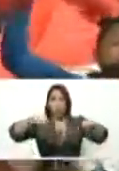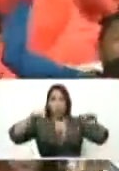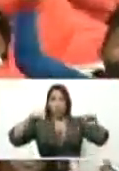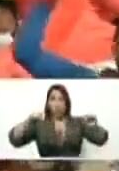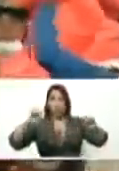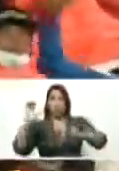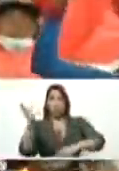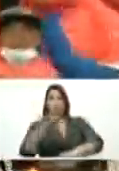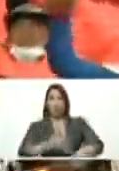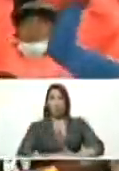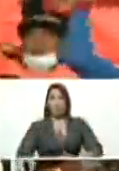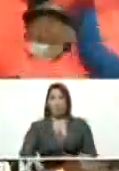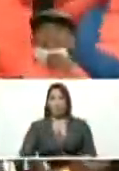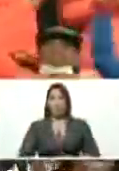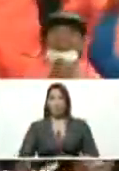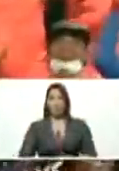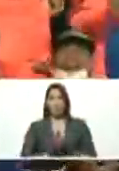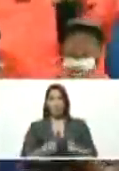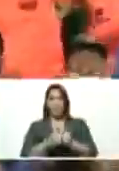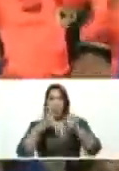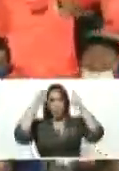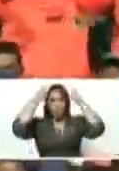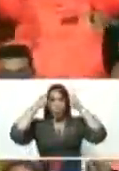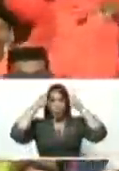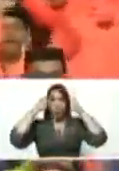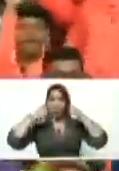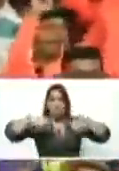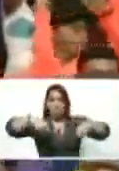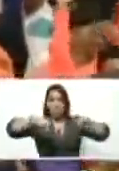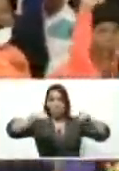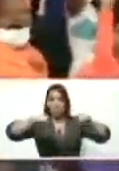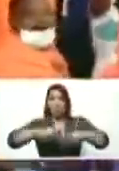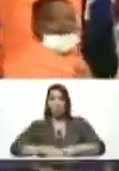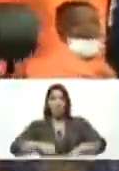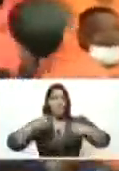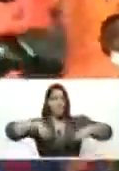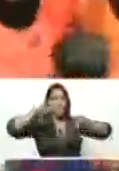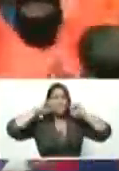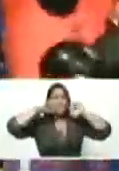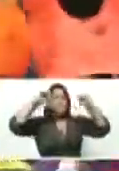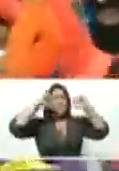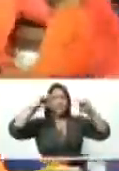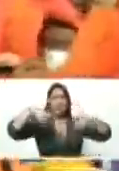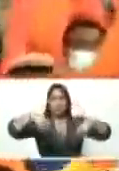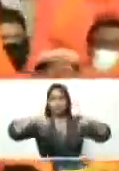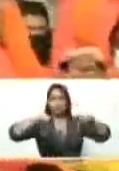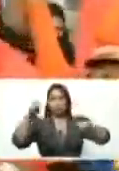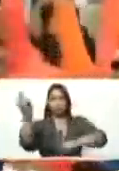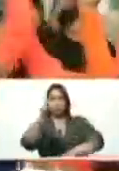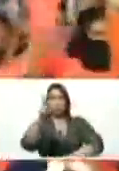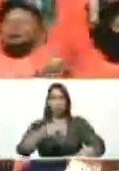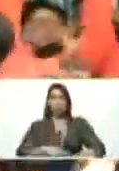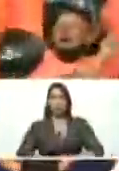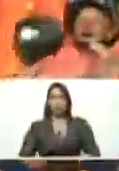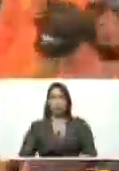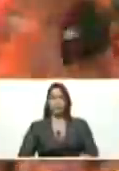mira con su casco de motorizado que vivo de los motorizados de venezuela